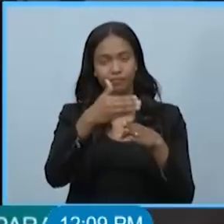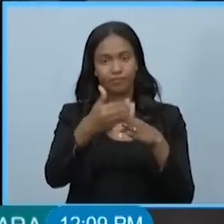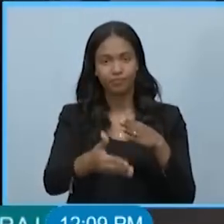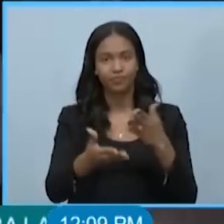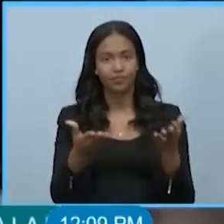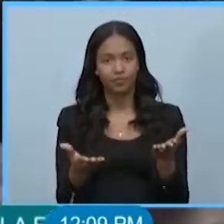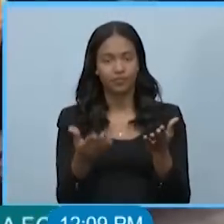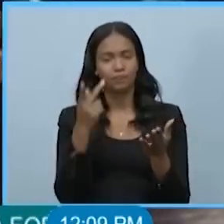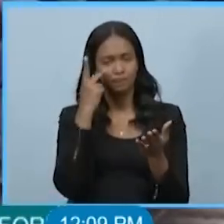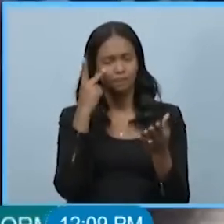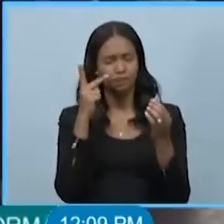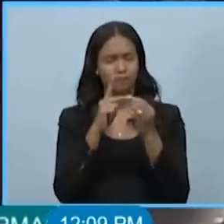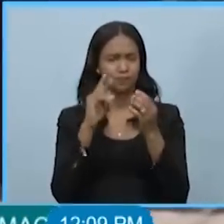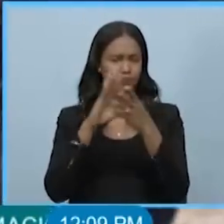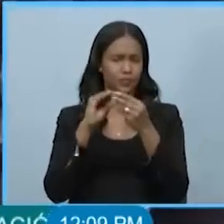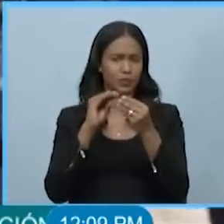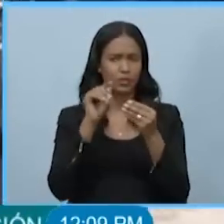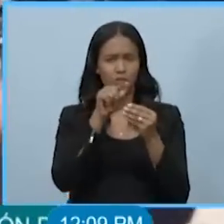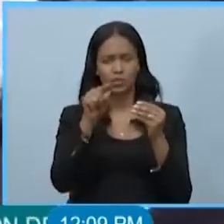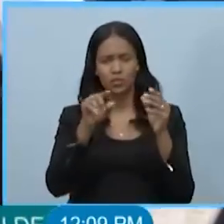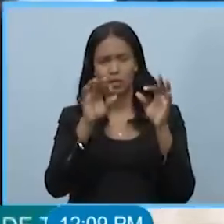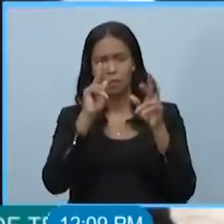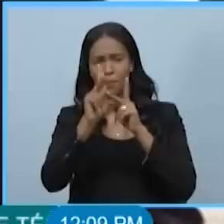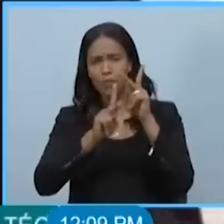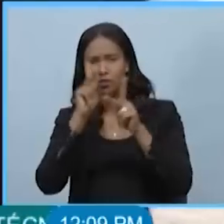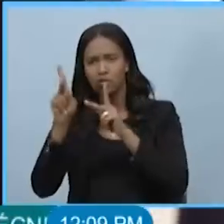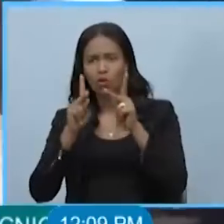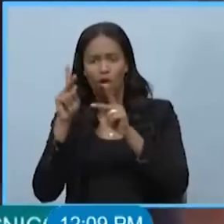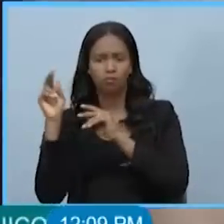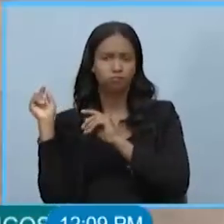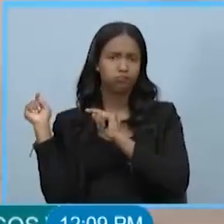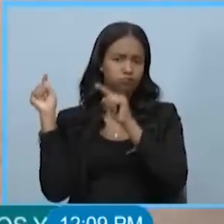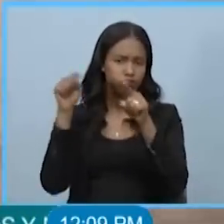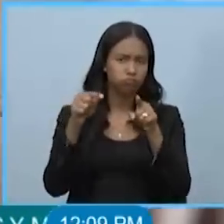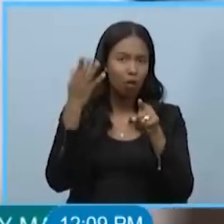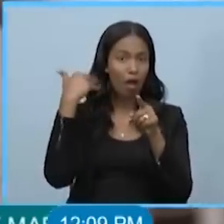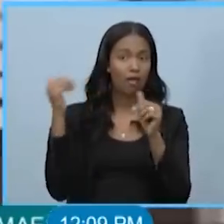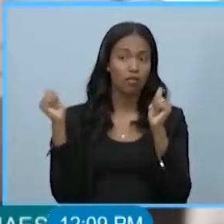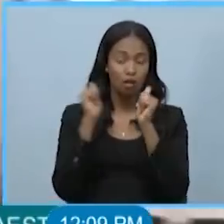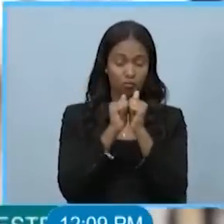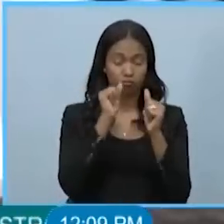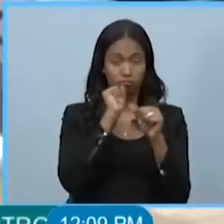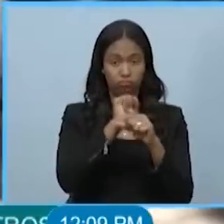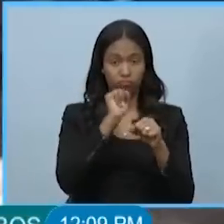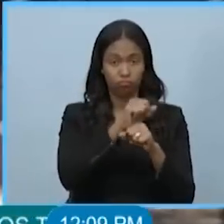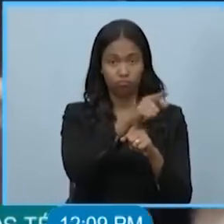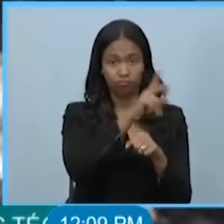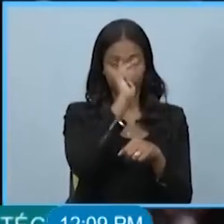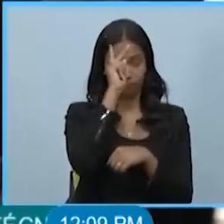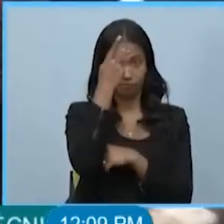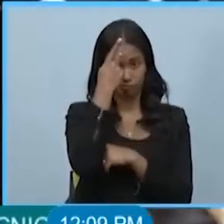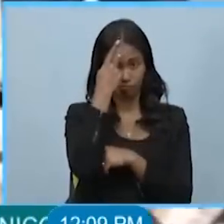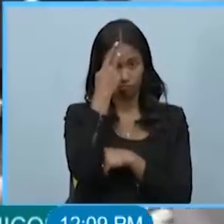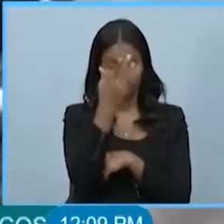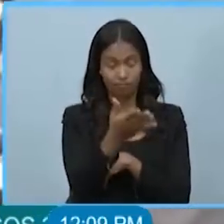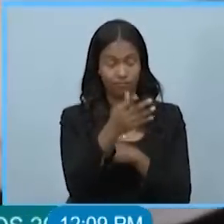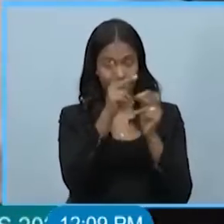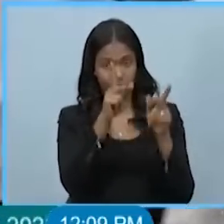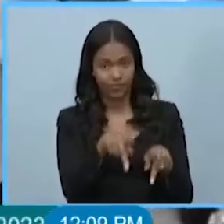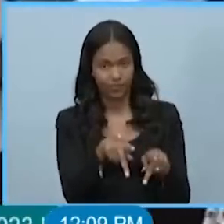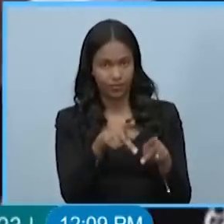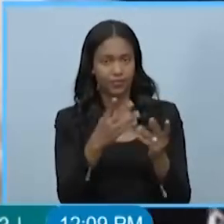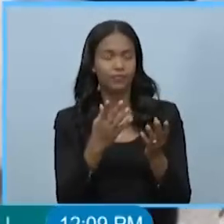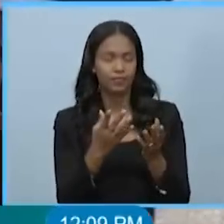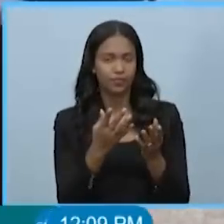adiós. Escuchemos qué dicen algunas personas que fueron compañeros a nivel político de este legendario